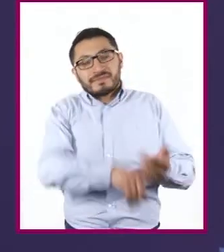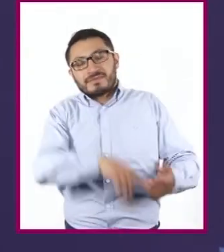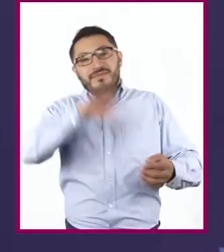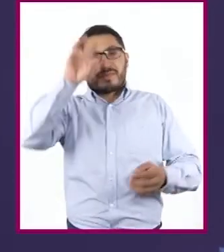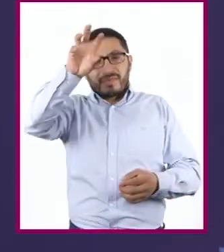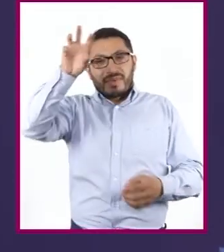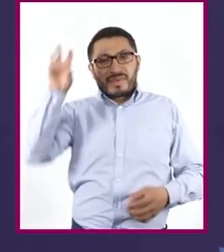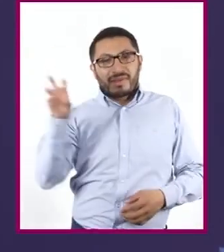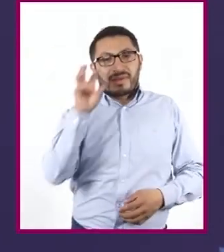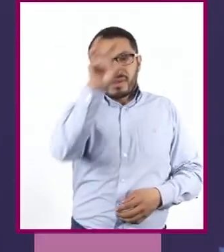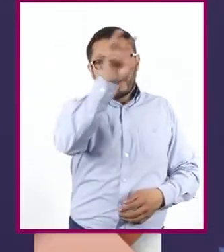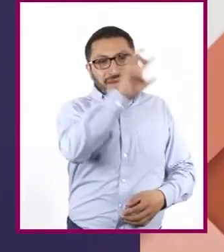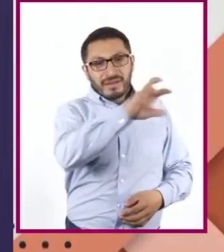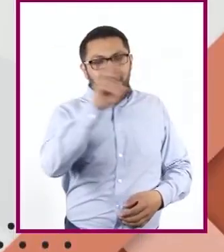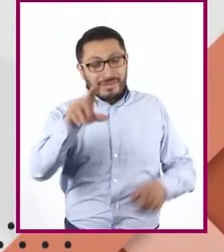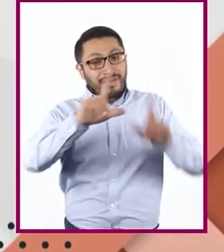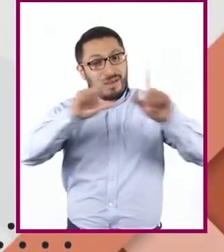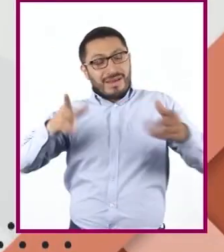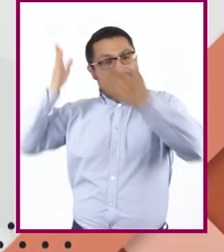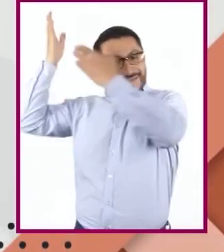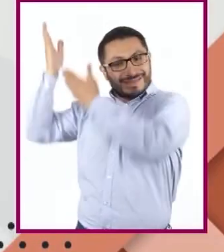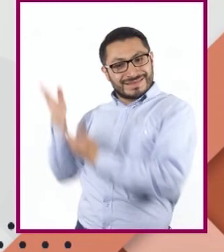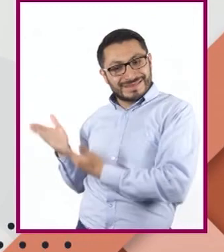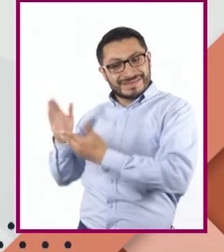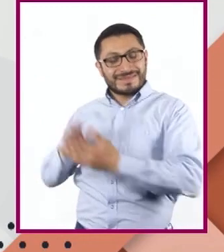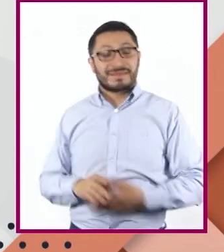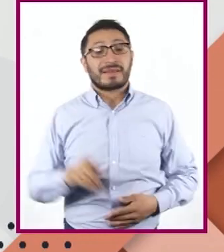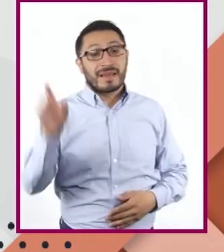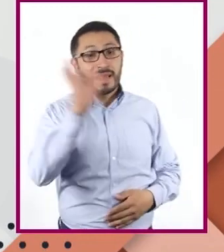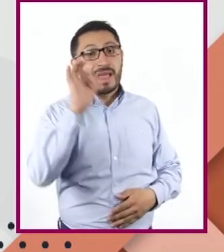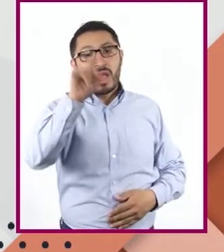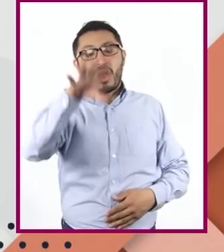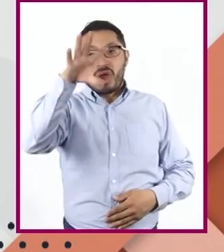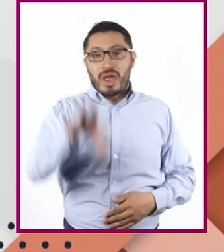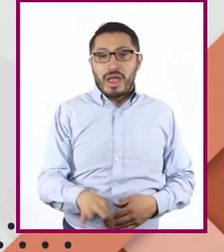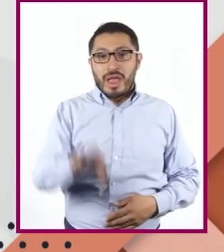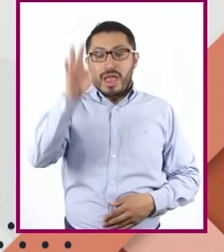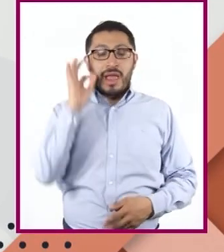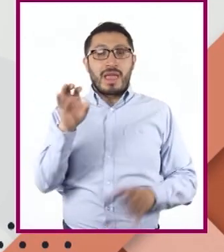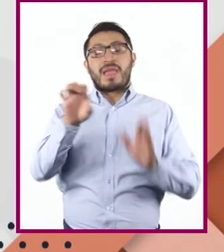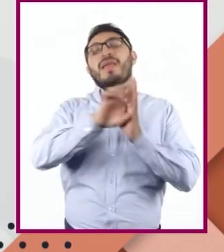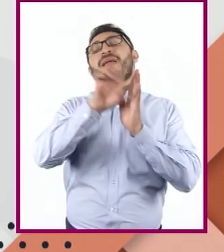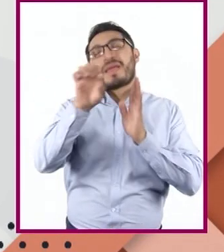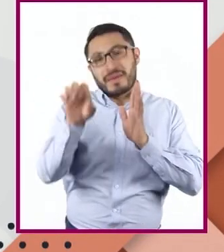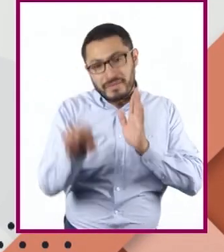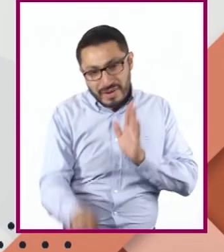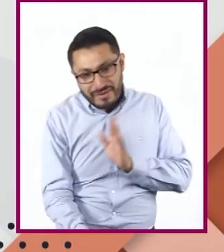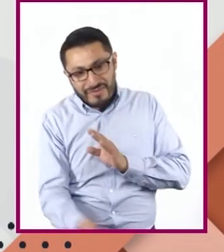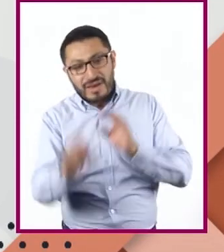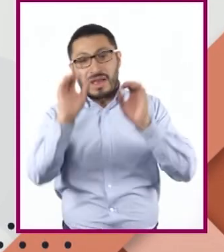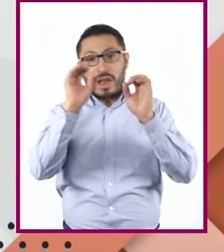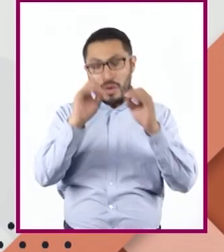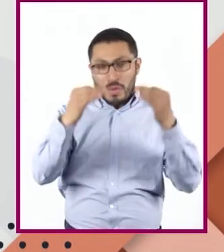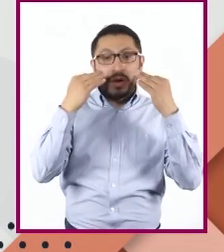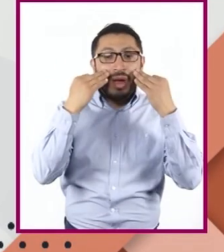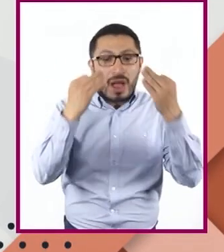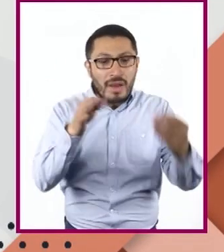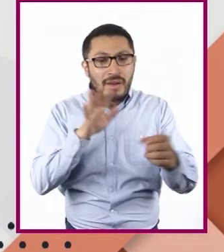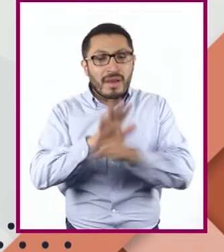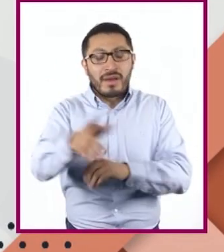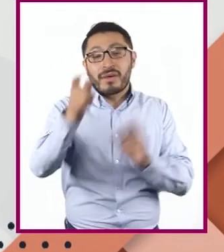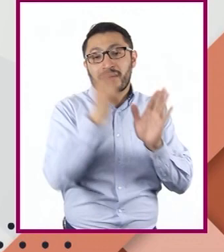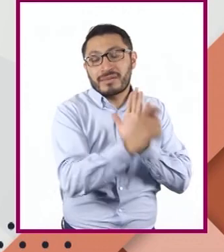del rompecabezas. ¿Listos? Si seleccionaron ejemplifica o demuestran lo que se